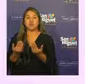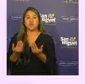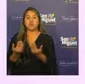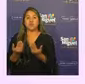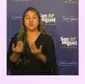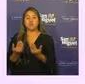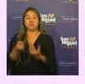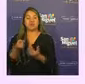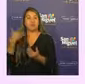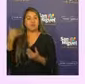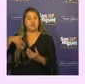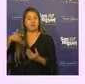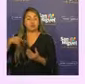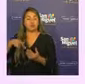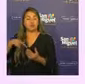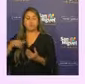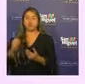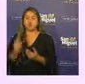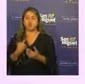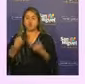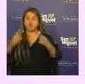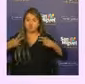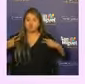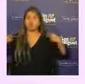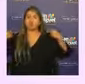poder construir, crear